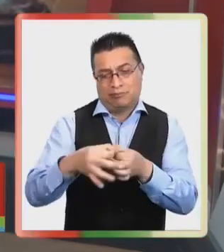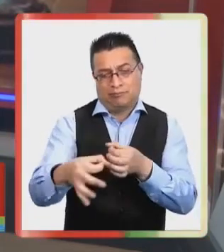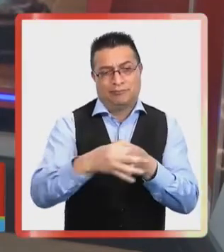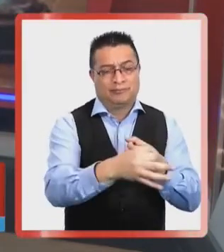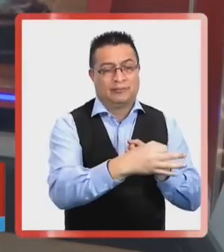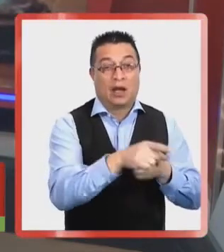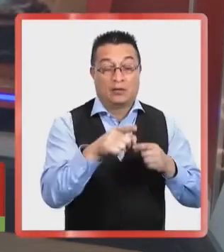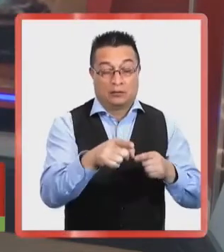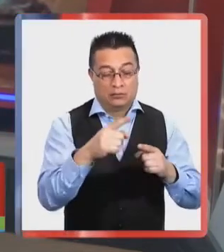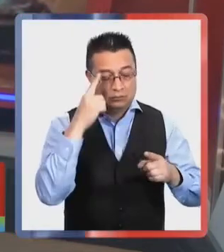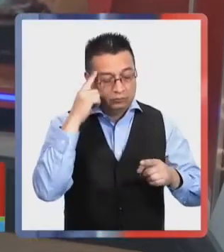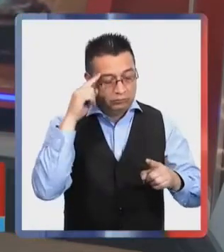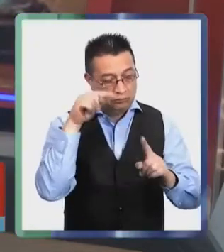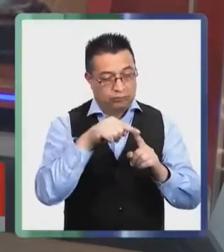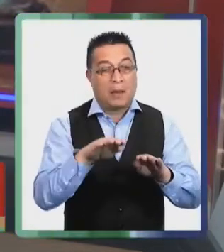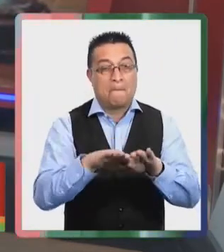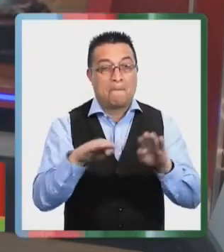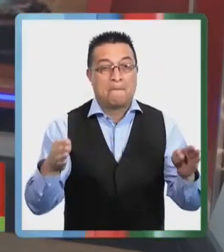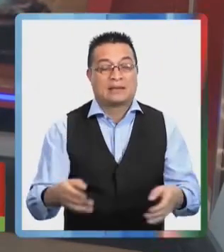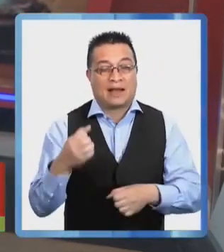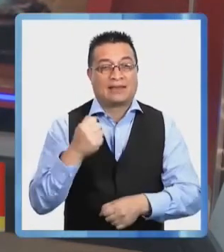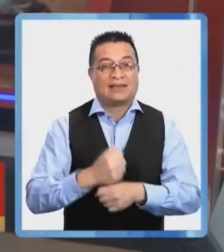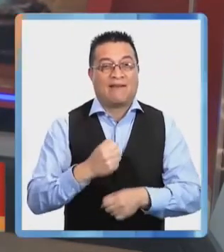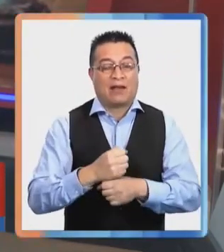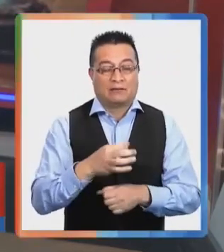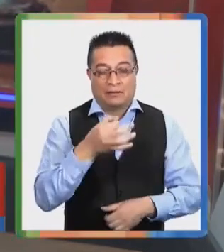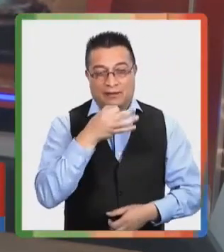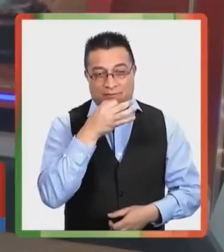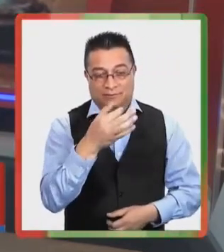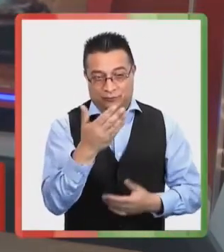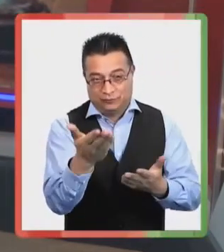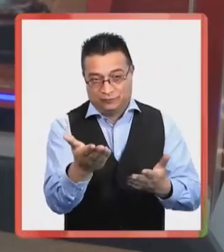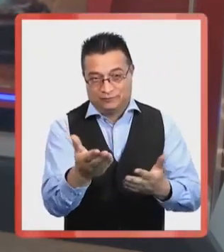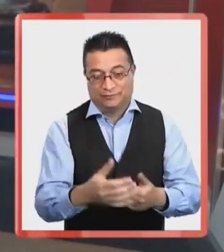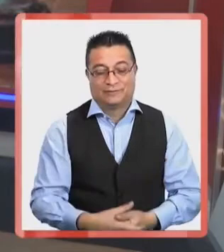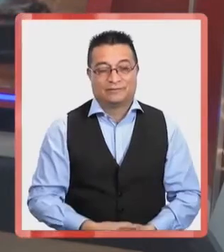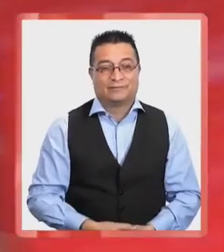Para ello se formó una mesa de trabajo, como nos cuenta BTV2.